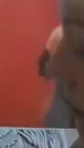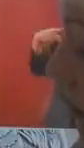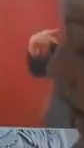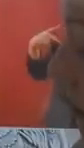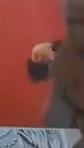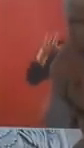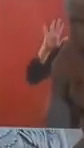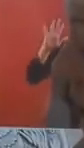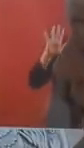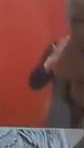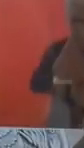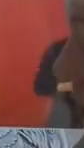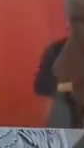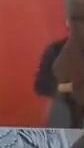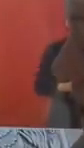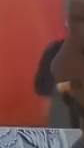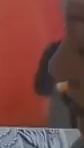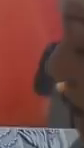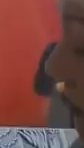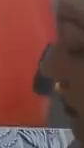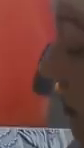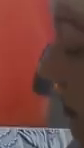sigan